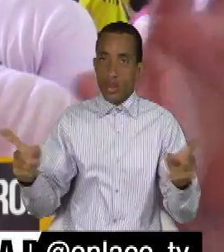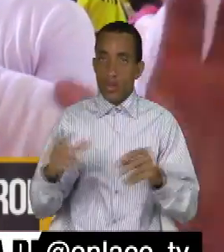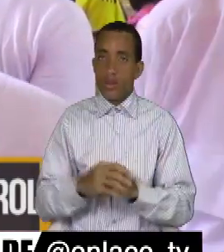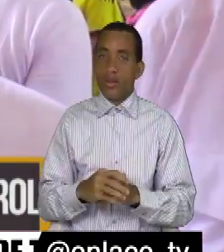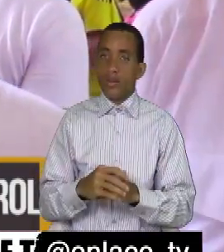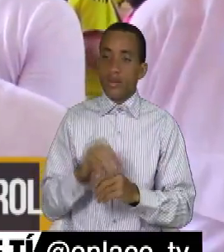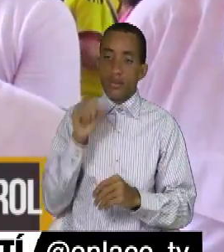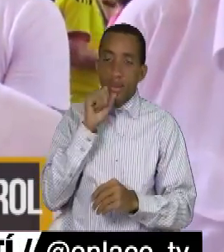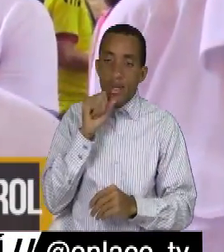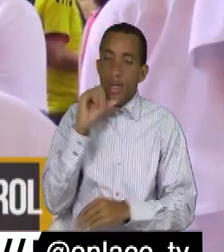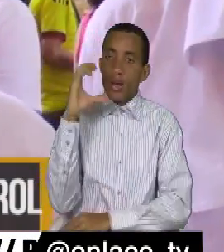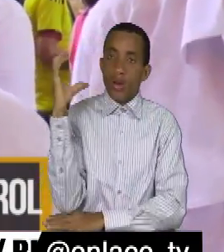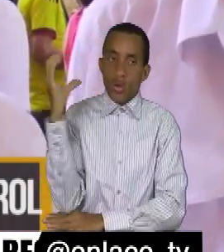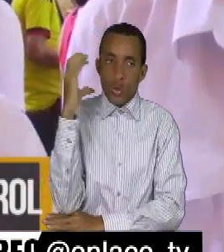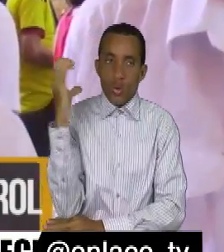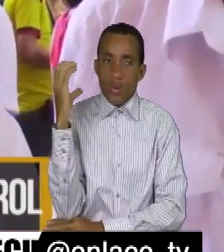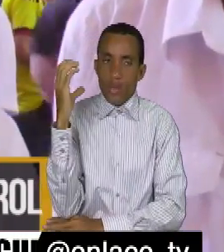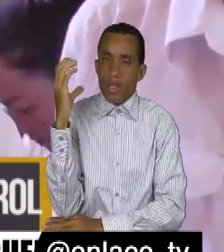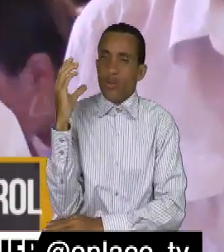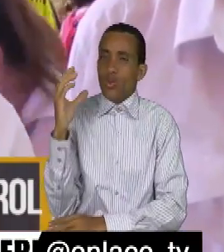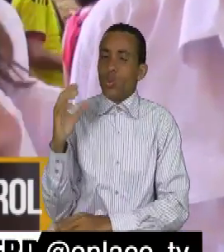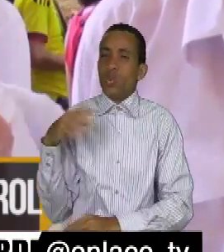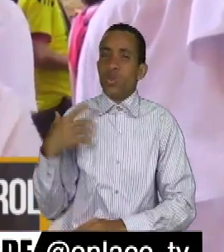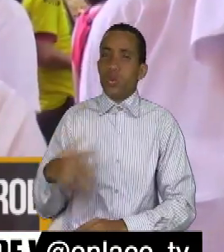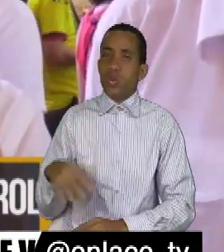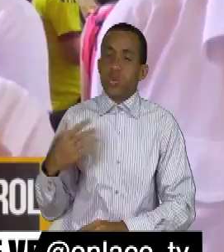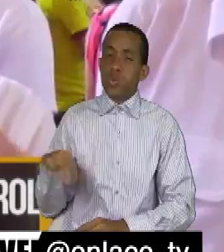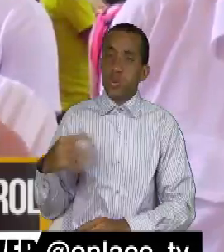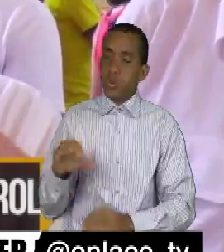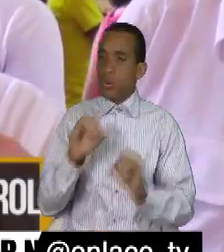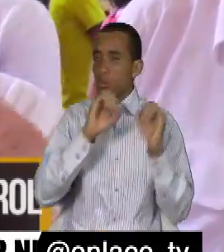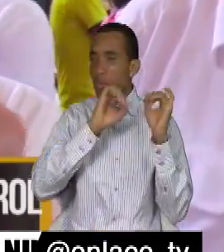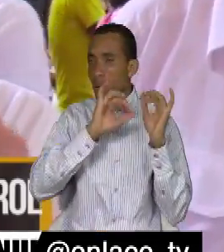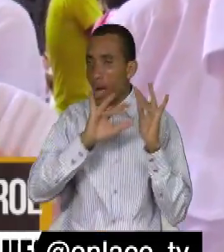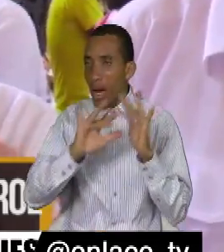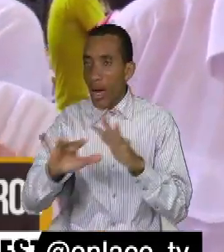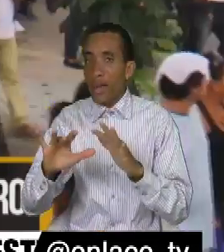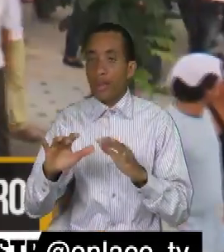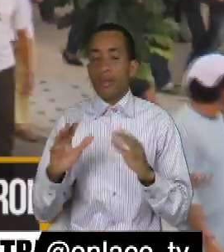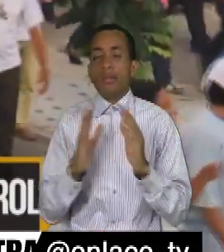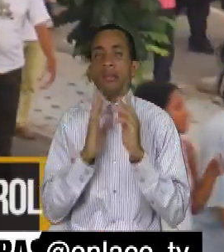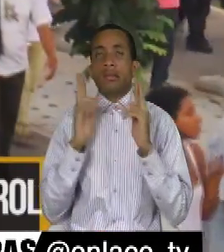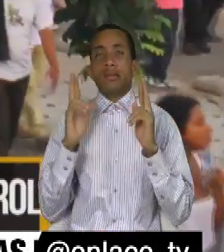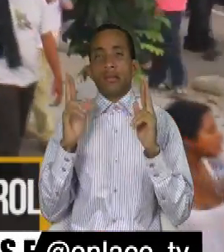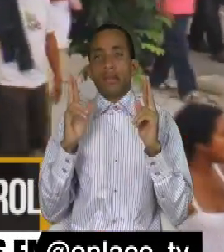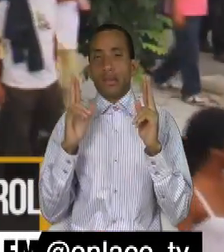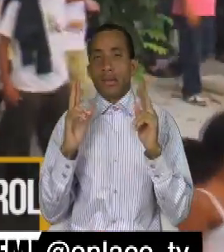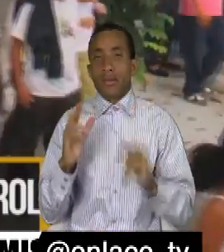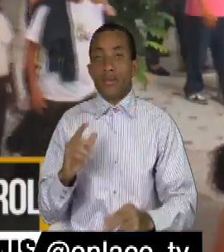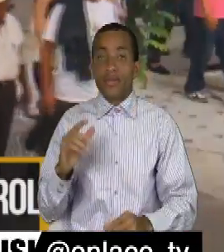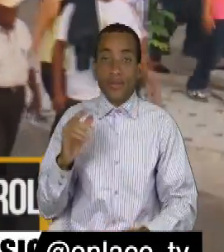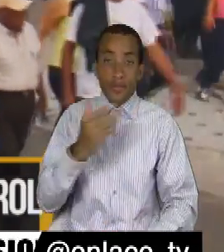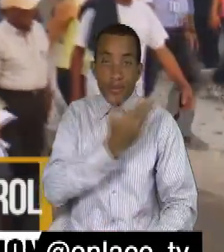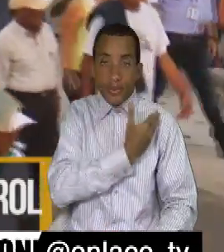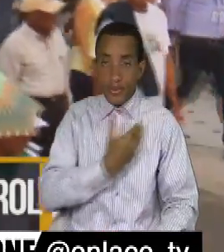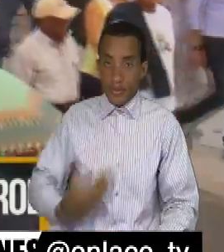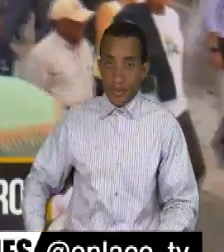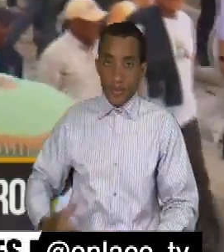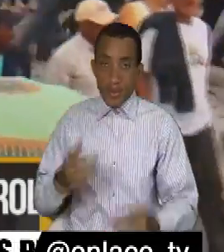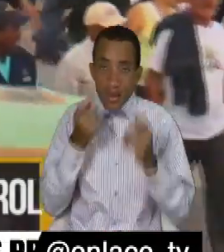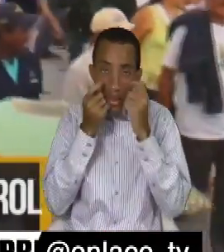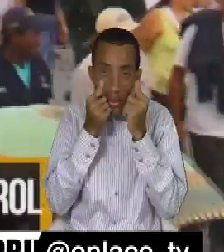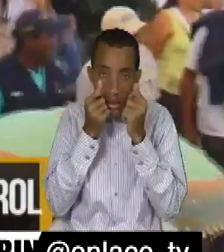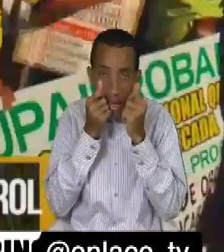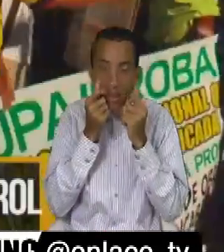porque la movilización es realmente impresionante. Yo espero que el presidente Santos tome nota. Aquí hay toda una ciudad con